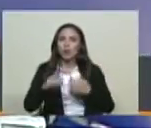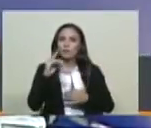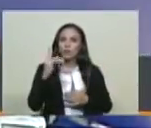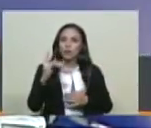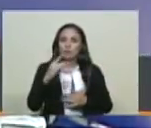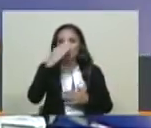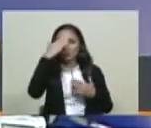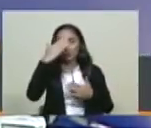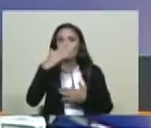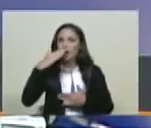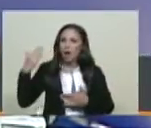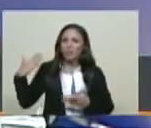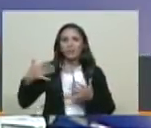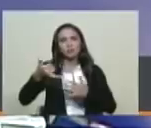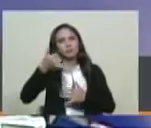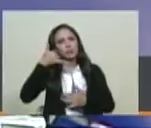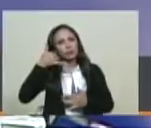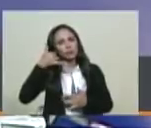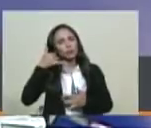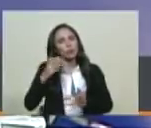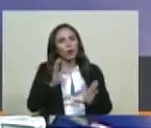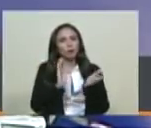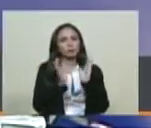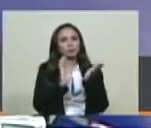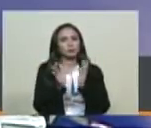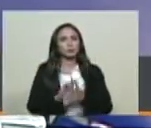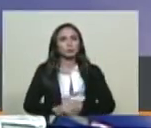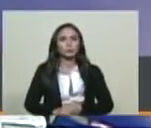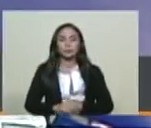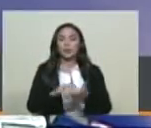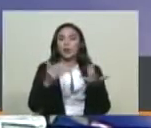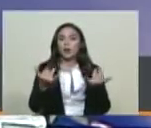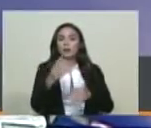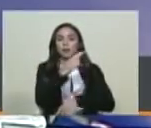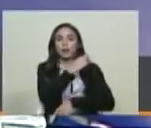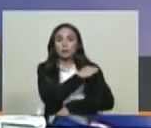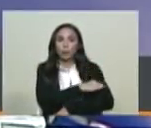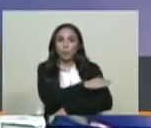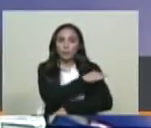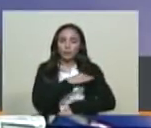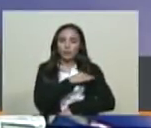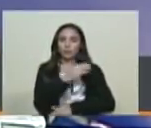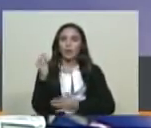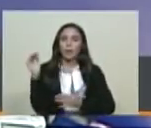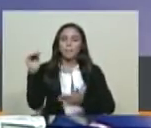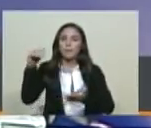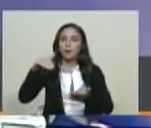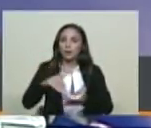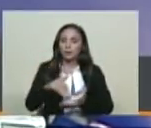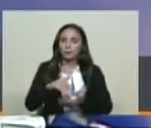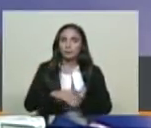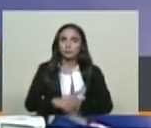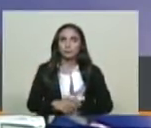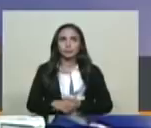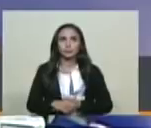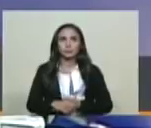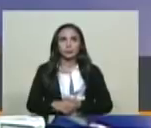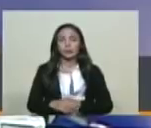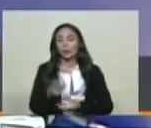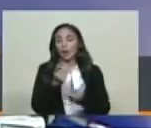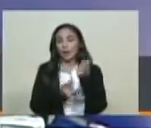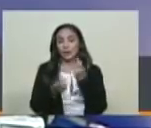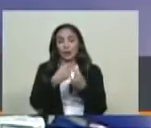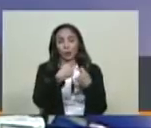por teléfono. Bueno, el Hospital Central de Maracay, Parroquia Las Delicias, Estado de Aragua. Una inversión